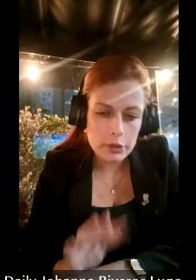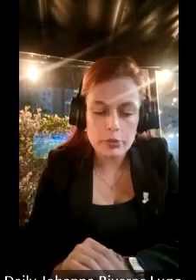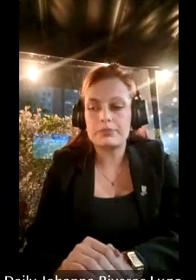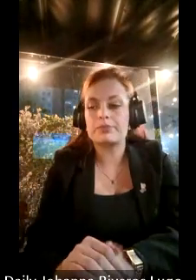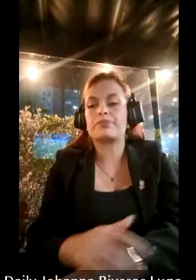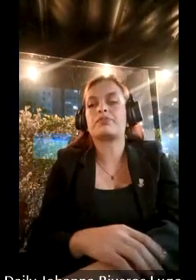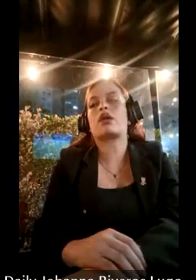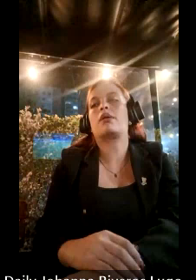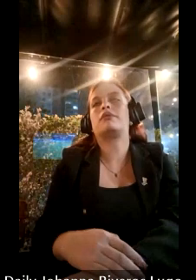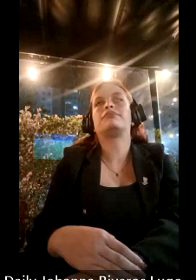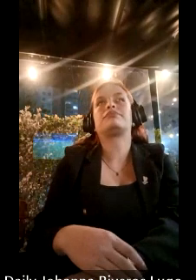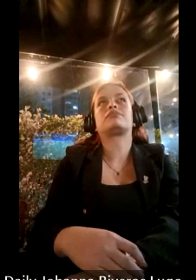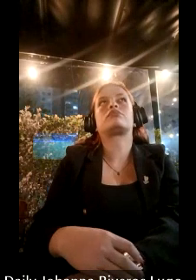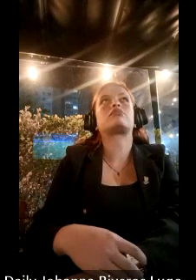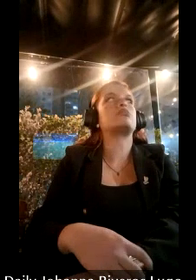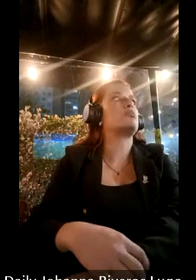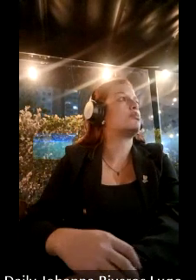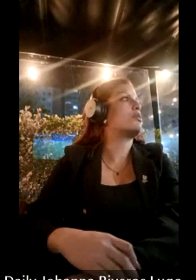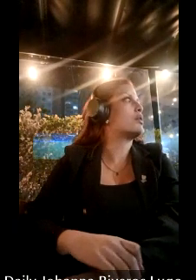La cinemática